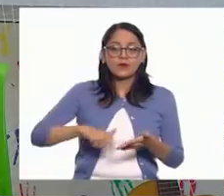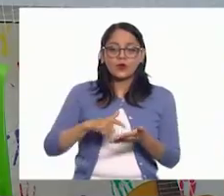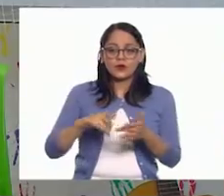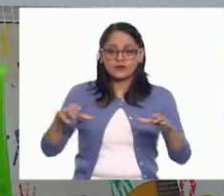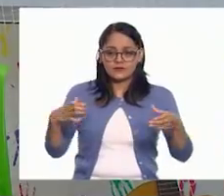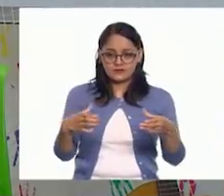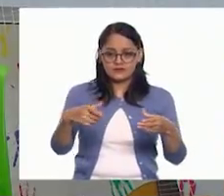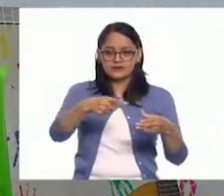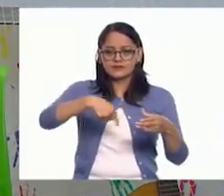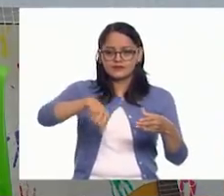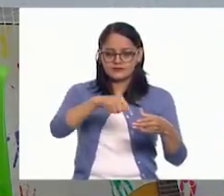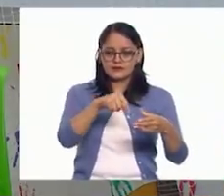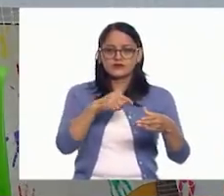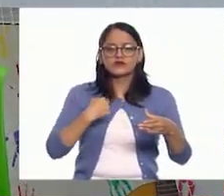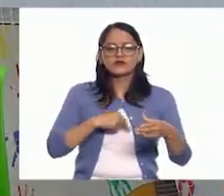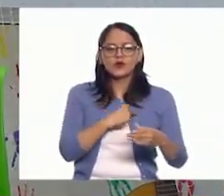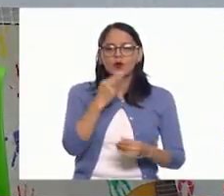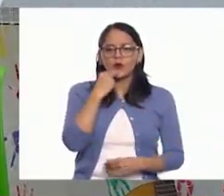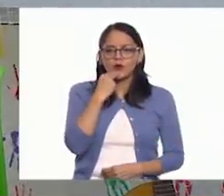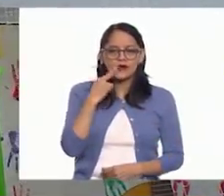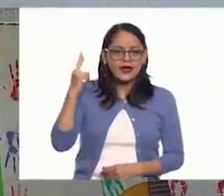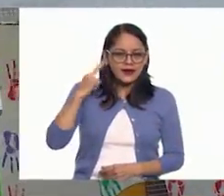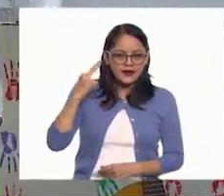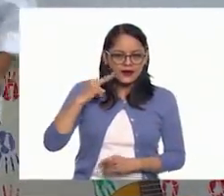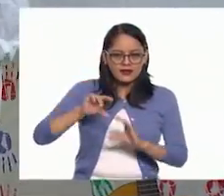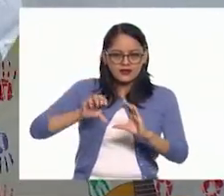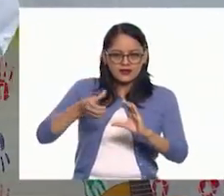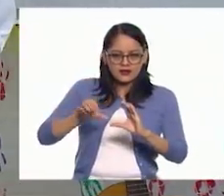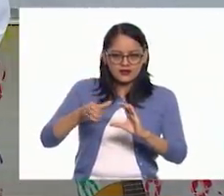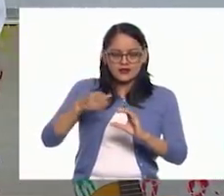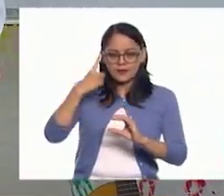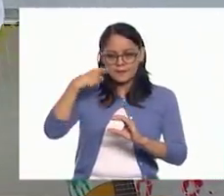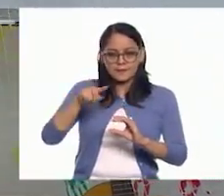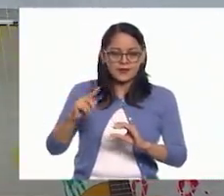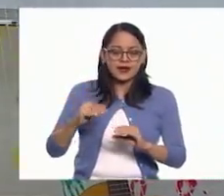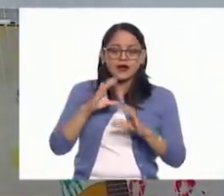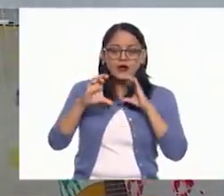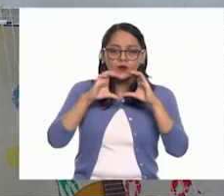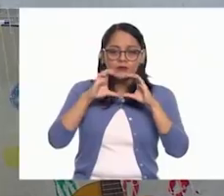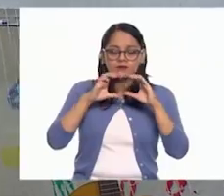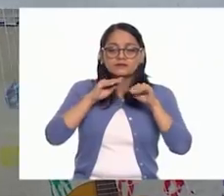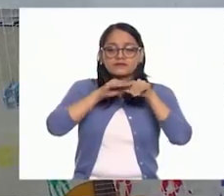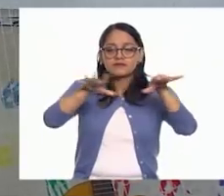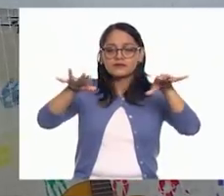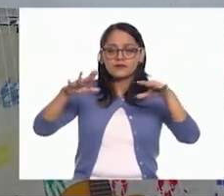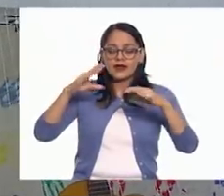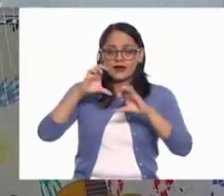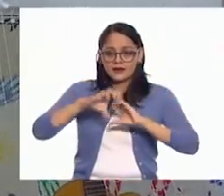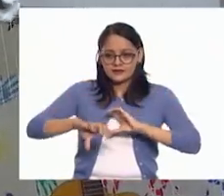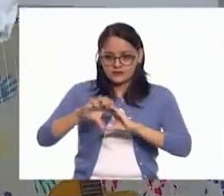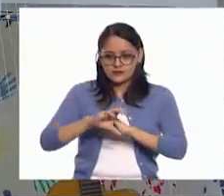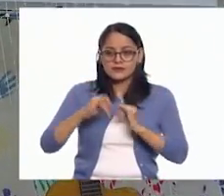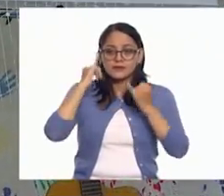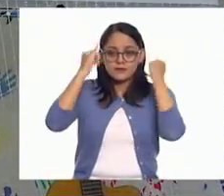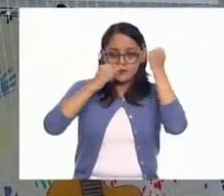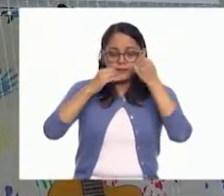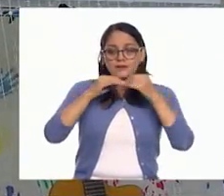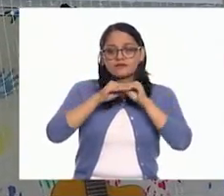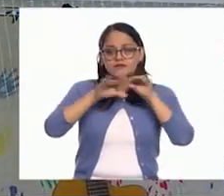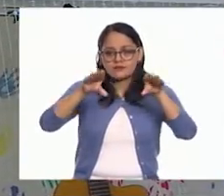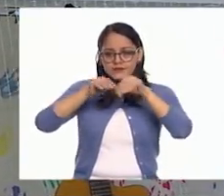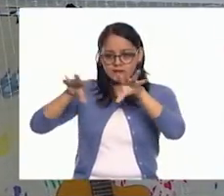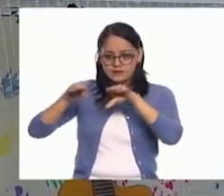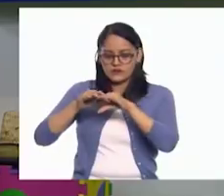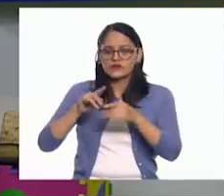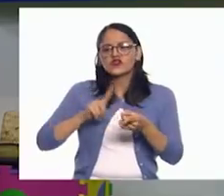comunitaria, usábamos el radio para comunicar canciones, para comunicar ideas y noticias al pueblo